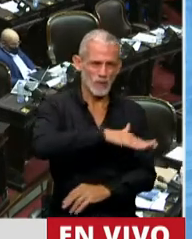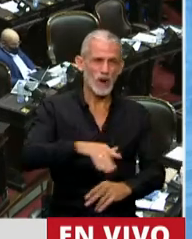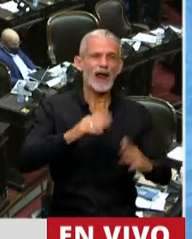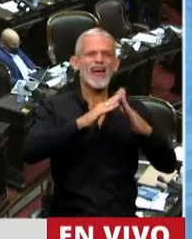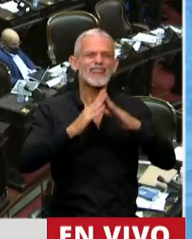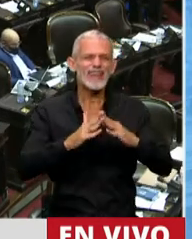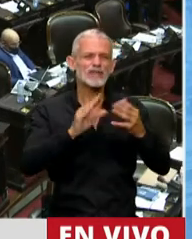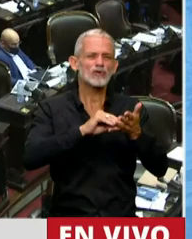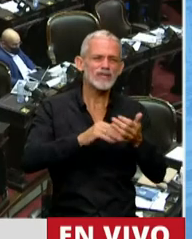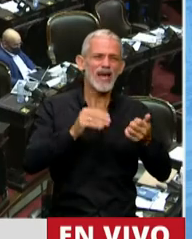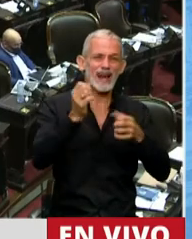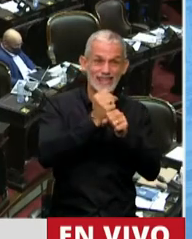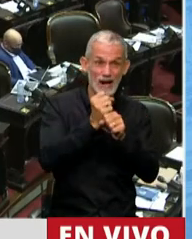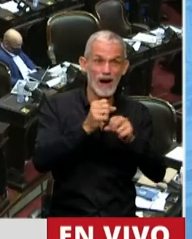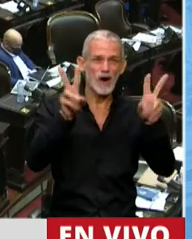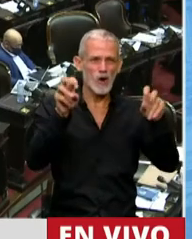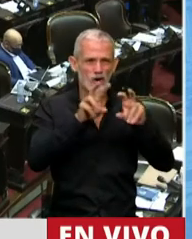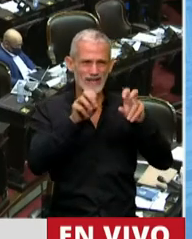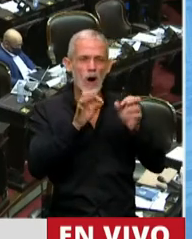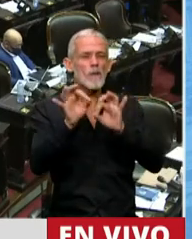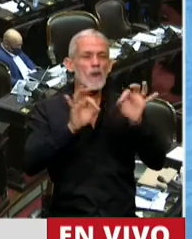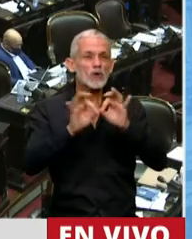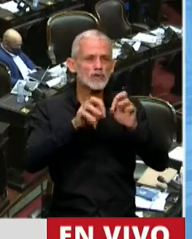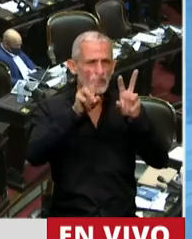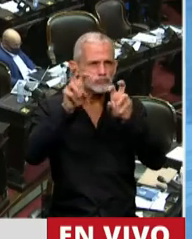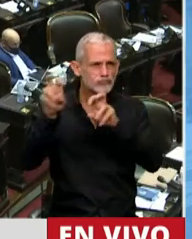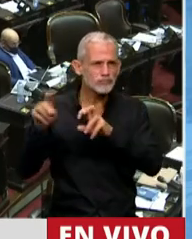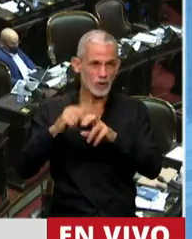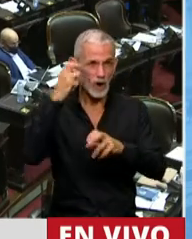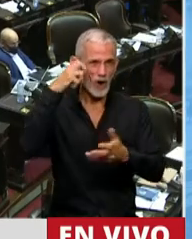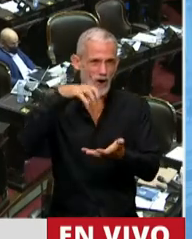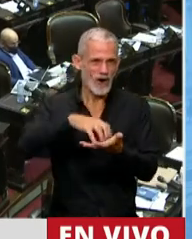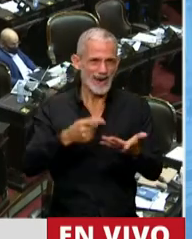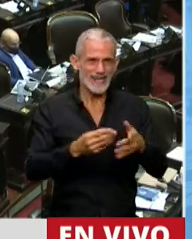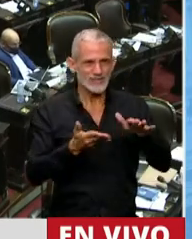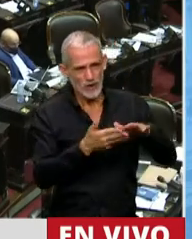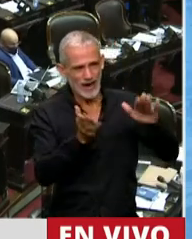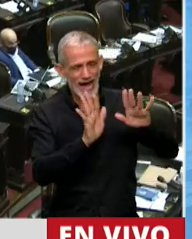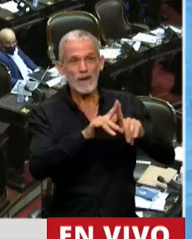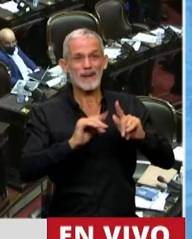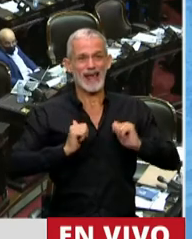tierra y trabajo como parte de la necesidad y otros proyectos que también están en el Congreso para su tratamiento.